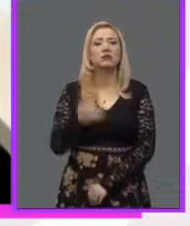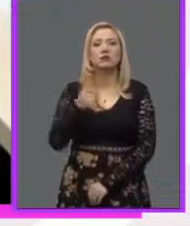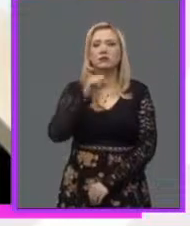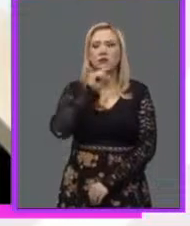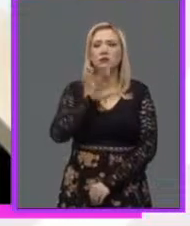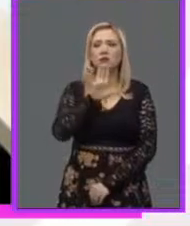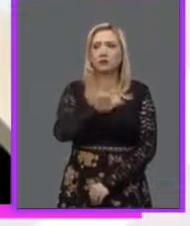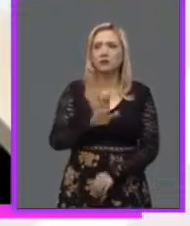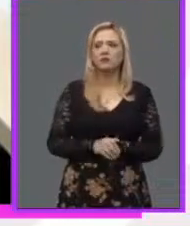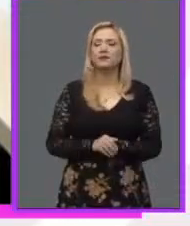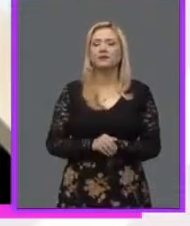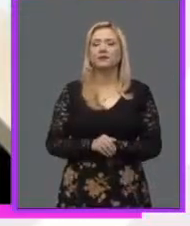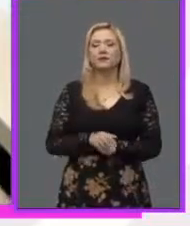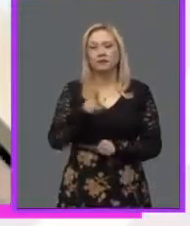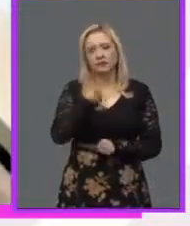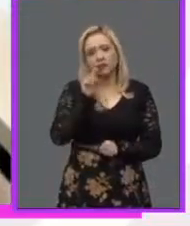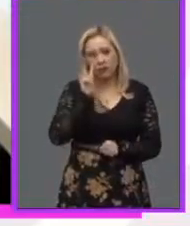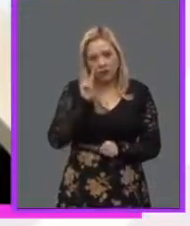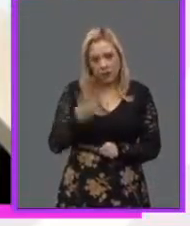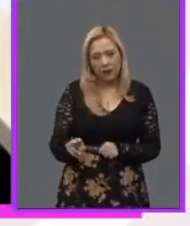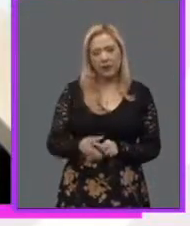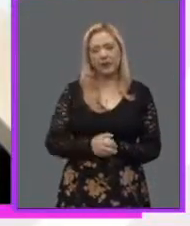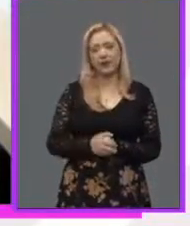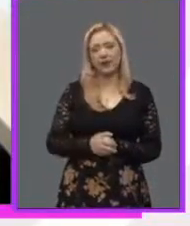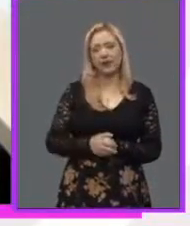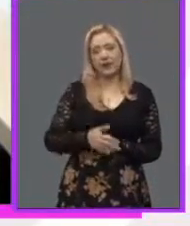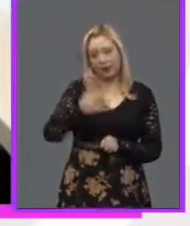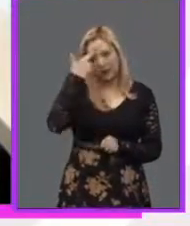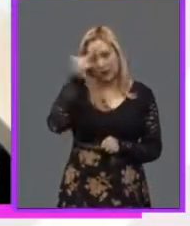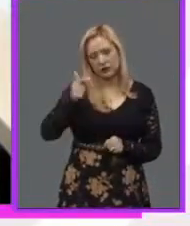cuestionar, bueno, si estamos viendo, si la crítica